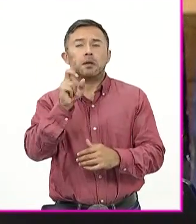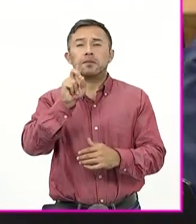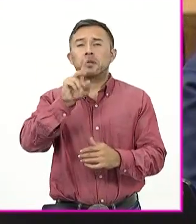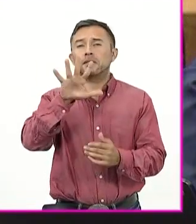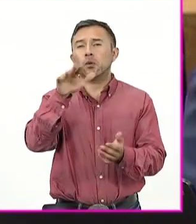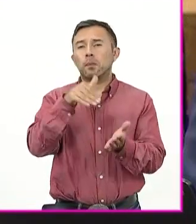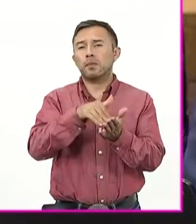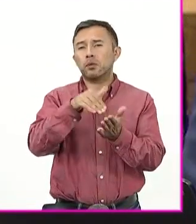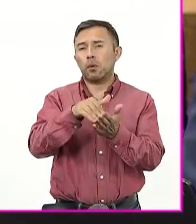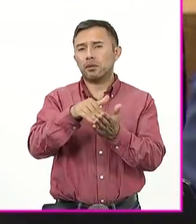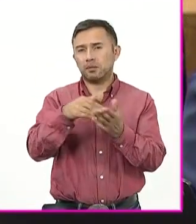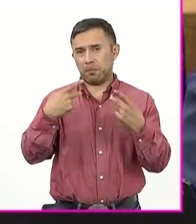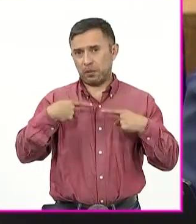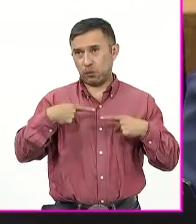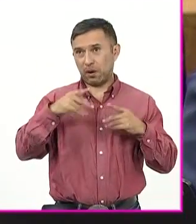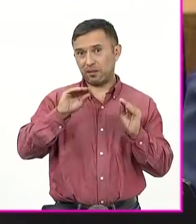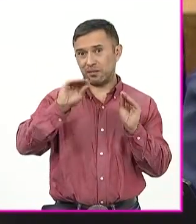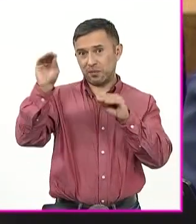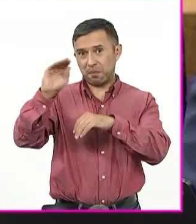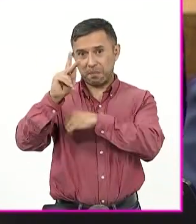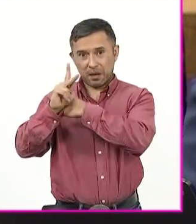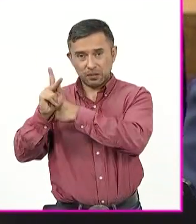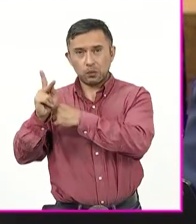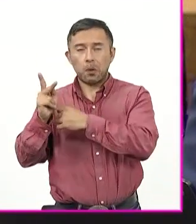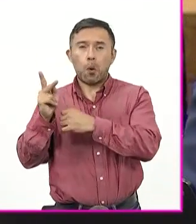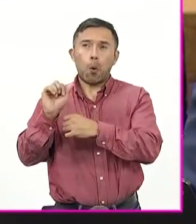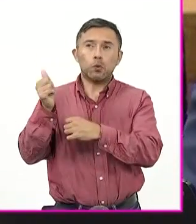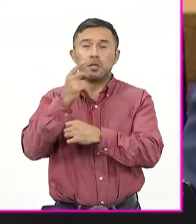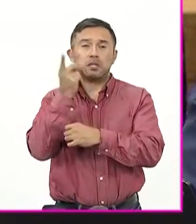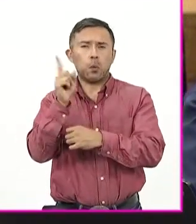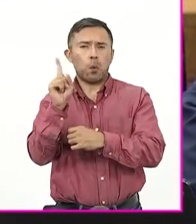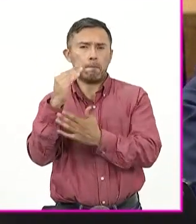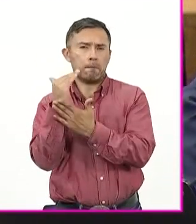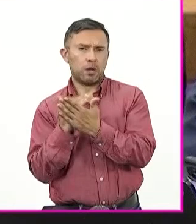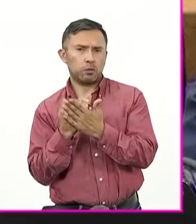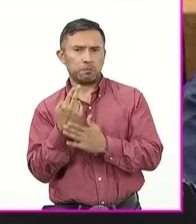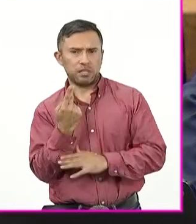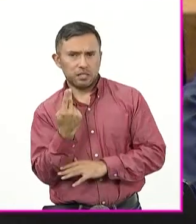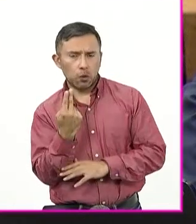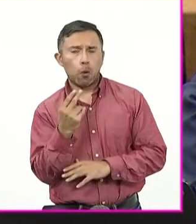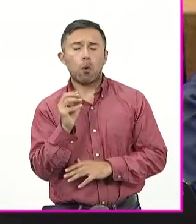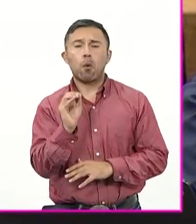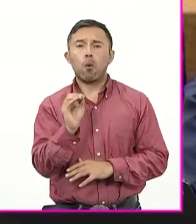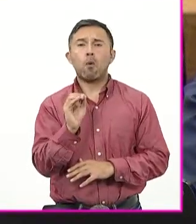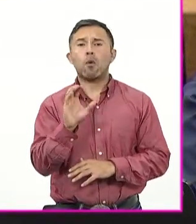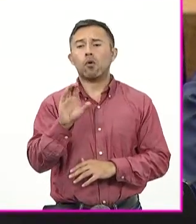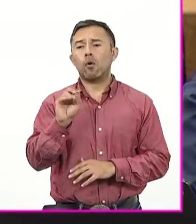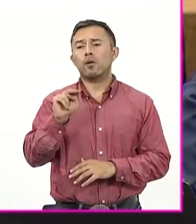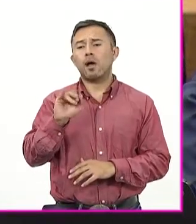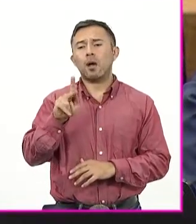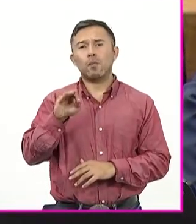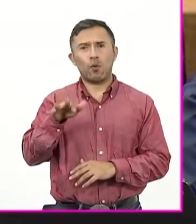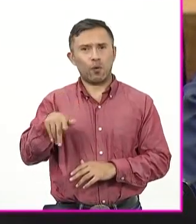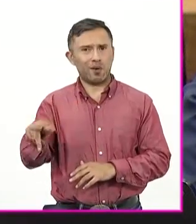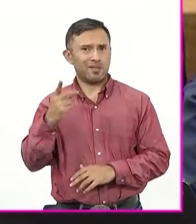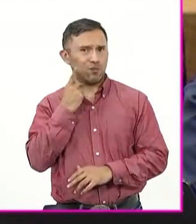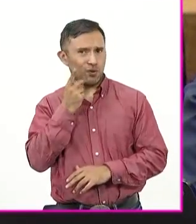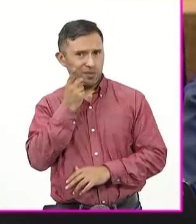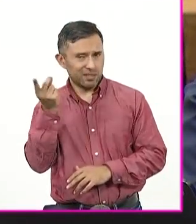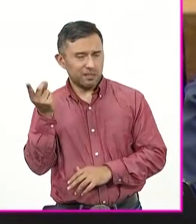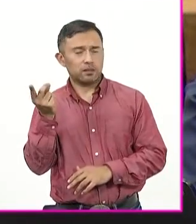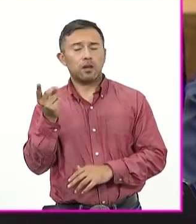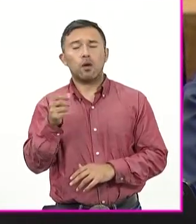de mexicanos en el extranjero, a quien habla de 25, o la CONAPO, que es el dato que refiere el diputado, que habla de